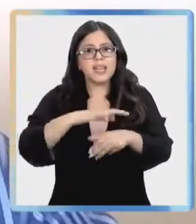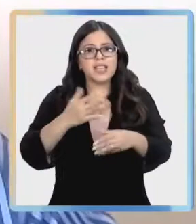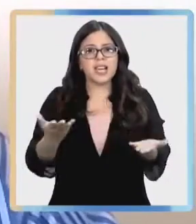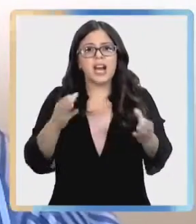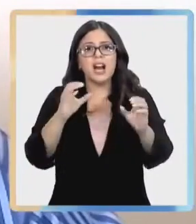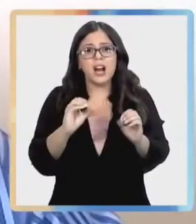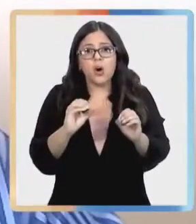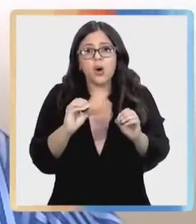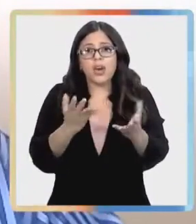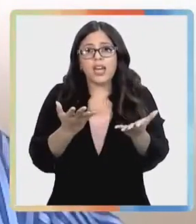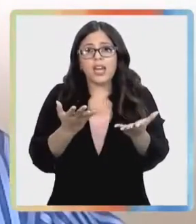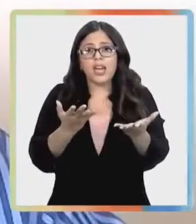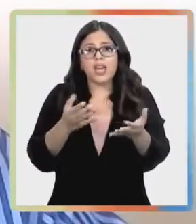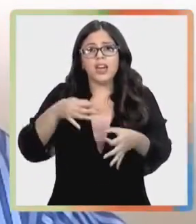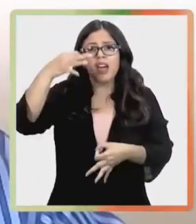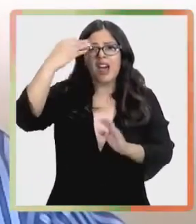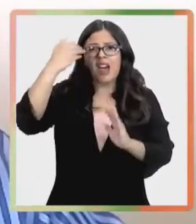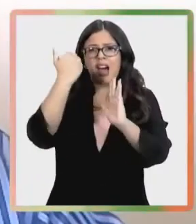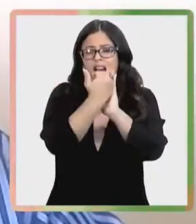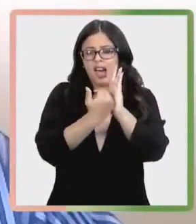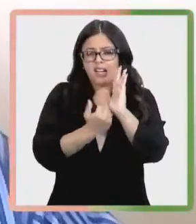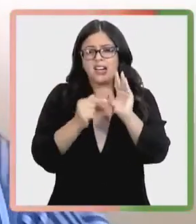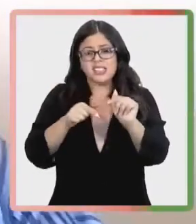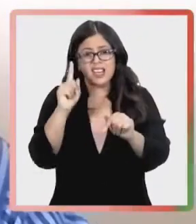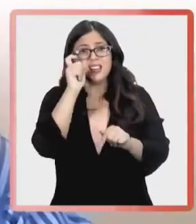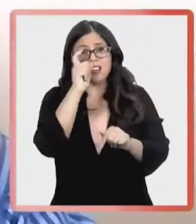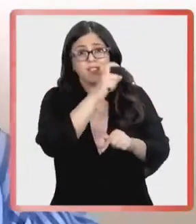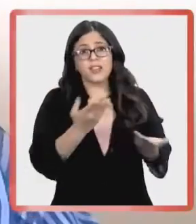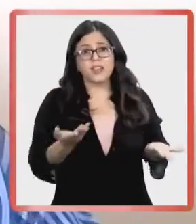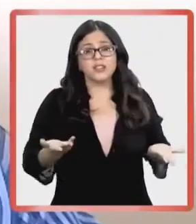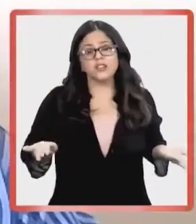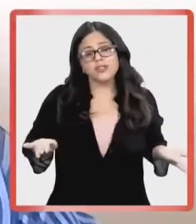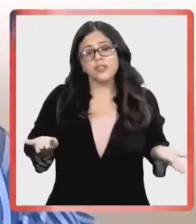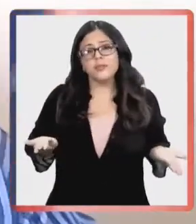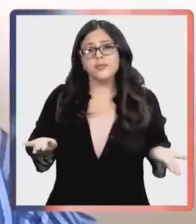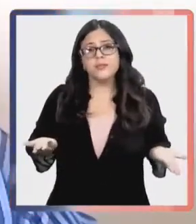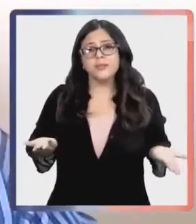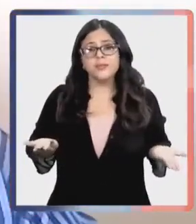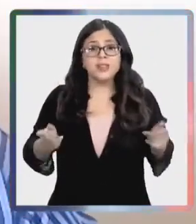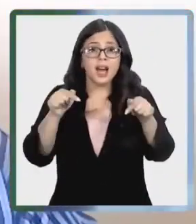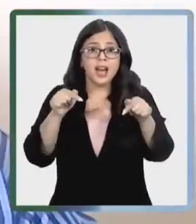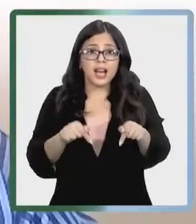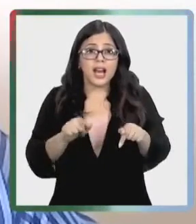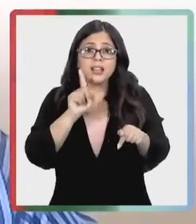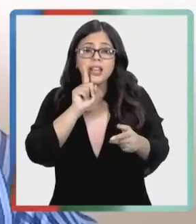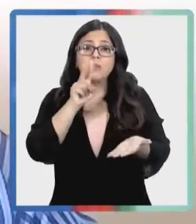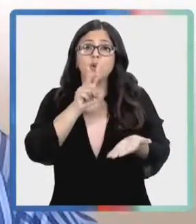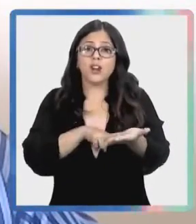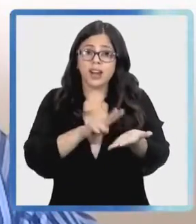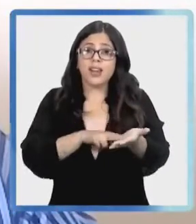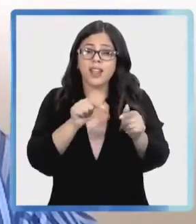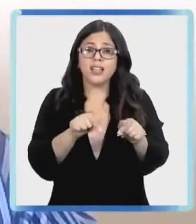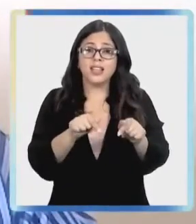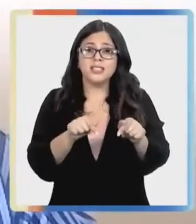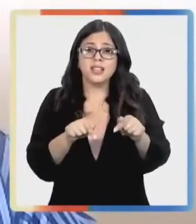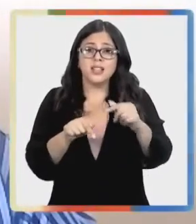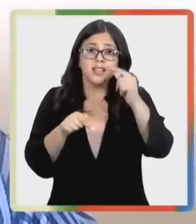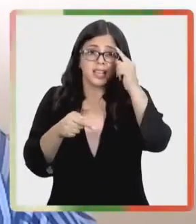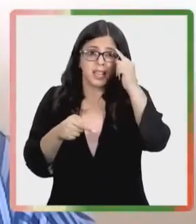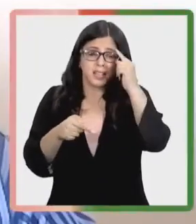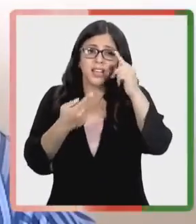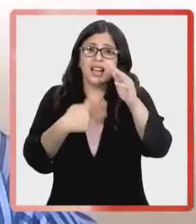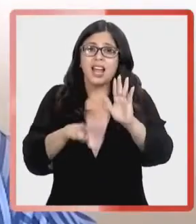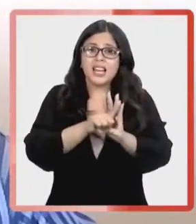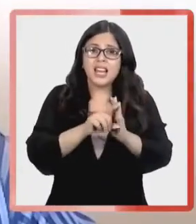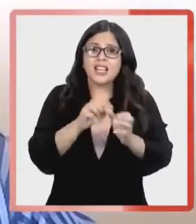así, situación que las ha puesto en un lugar muy complicado. Entonces, hoy día tenemos esa realidad y que esta ley